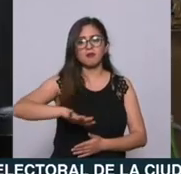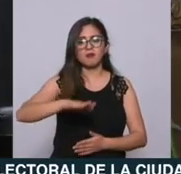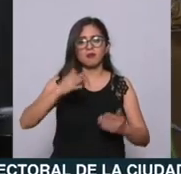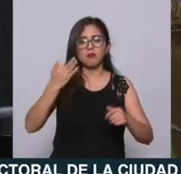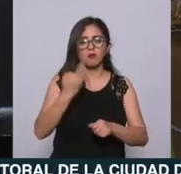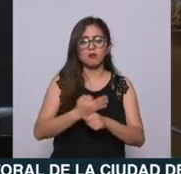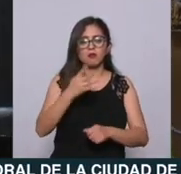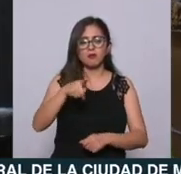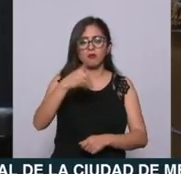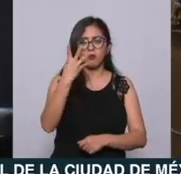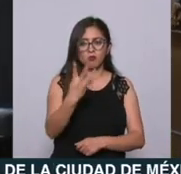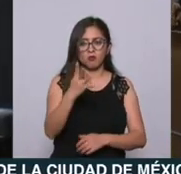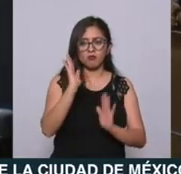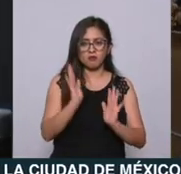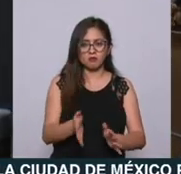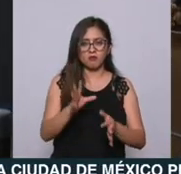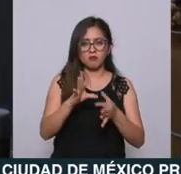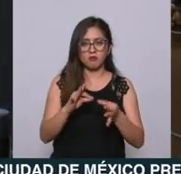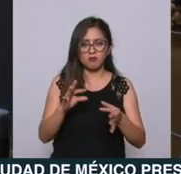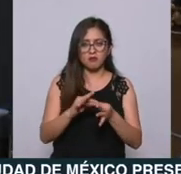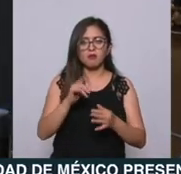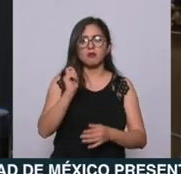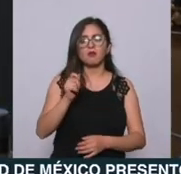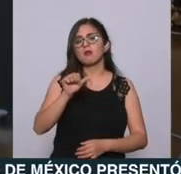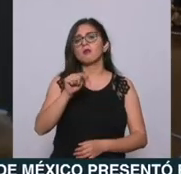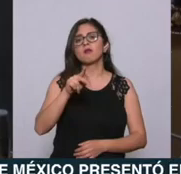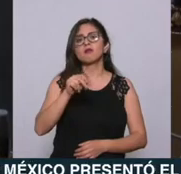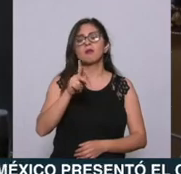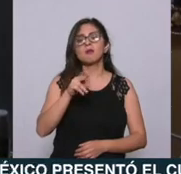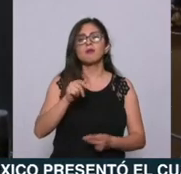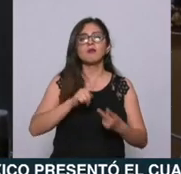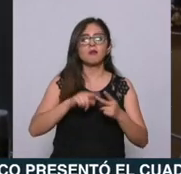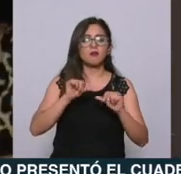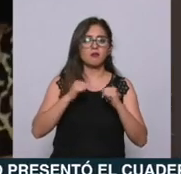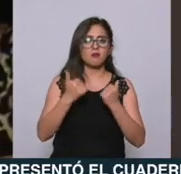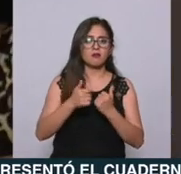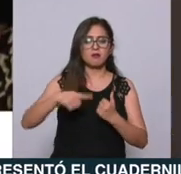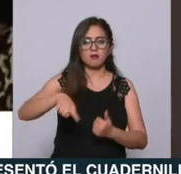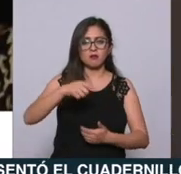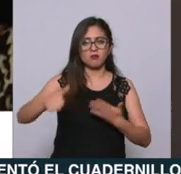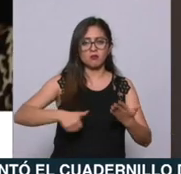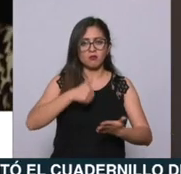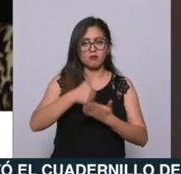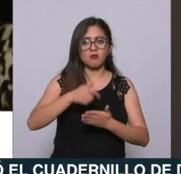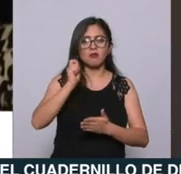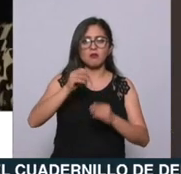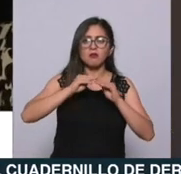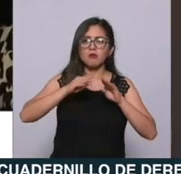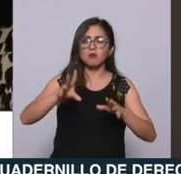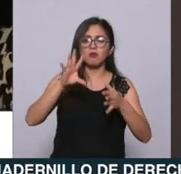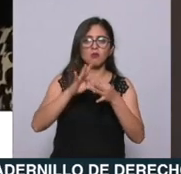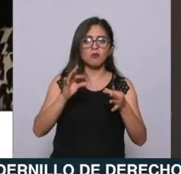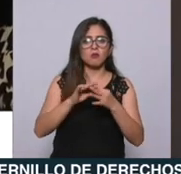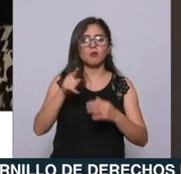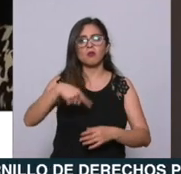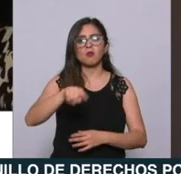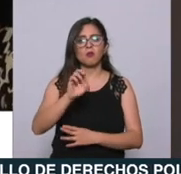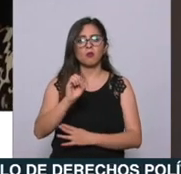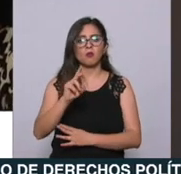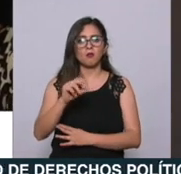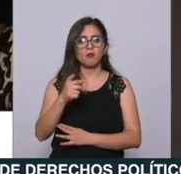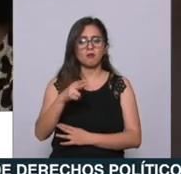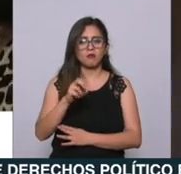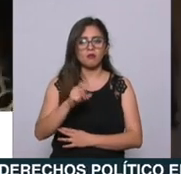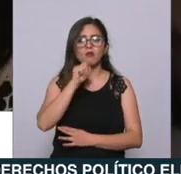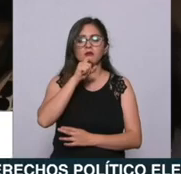sosteniéndose las 4 ya existentes: audiencia pública, asamblea ciudadana, colaboración ciudadana, difusión pública, organizaciones ciudadanas,